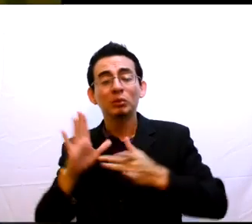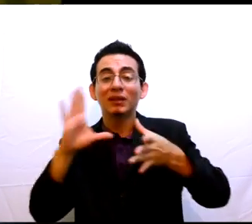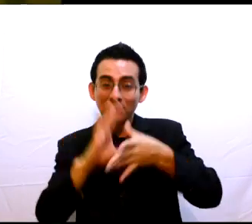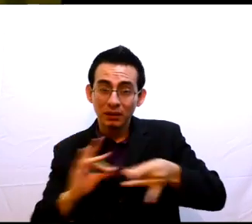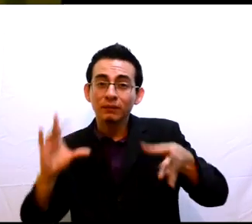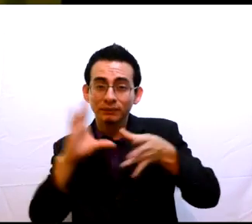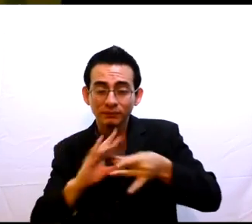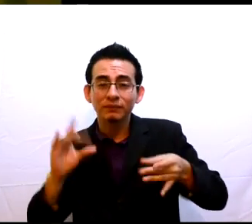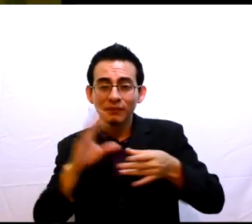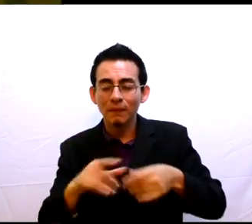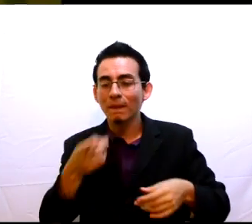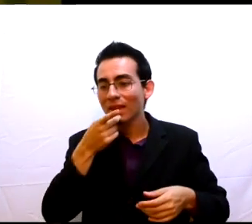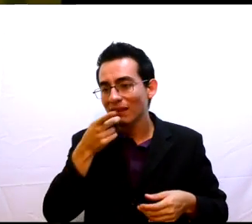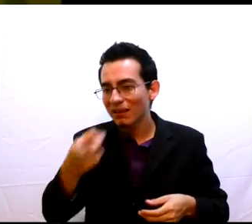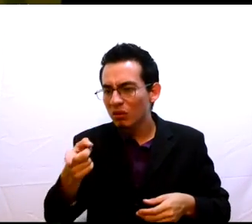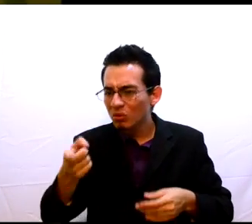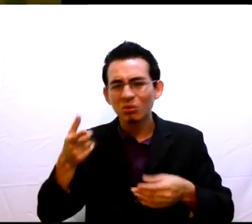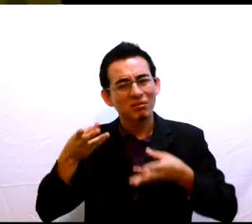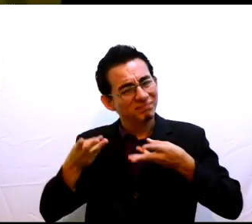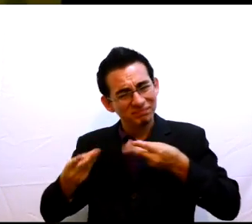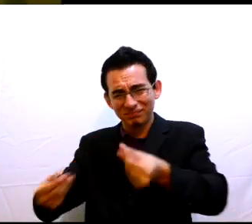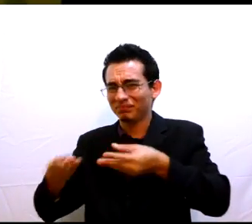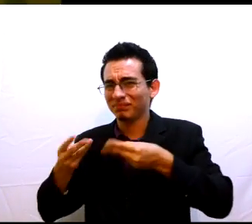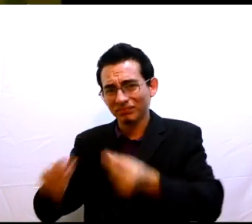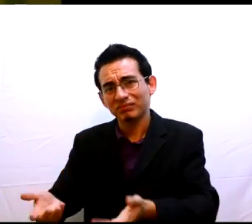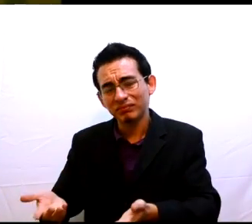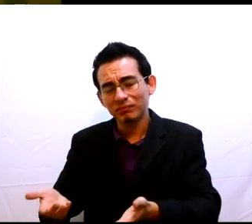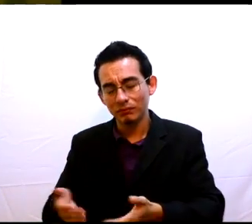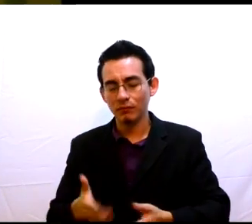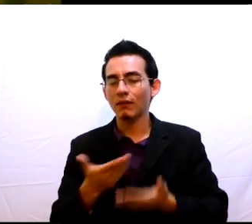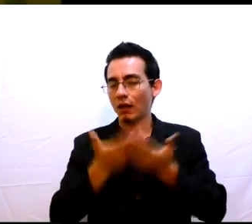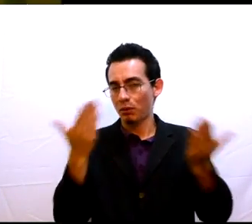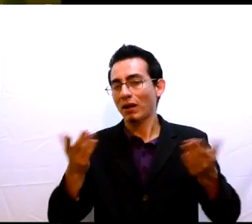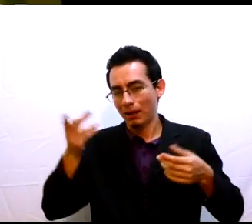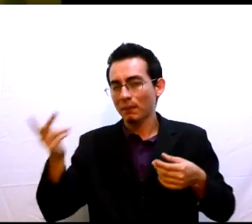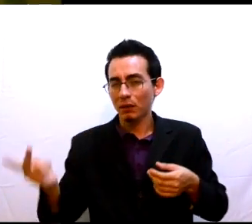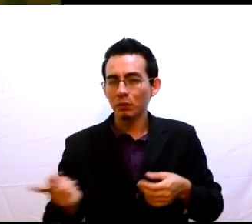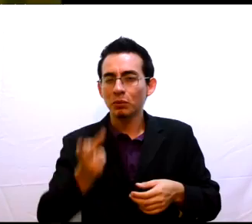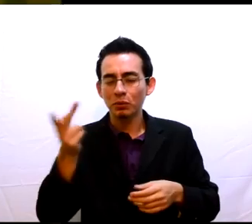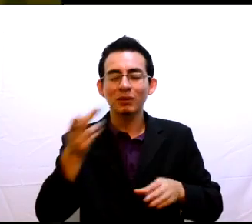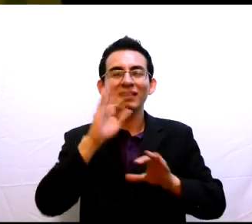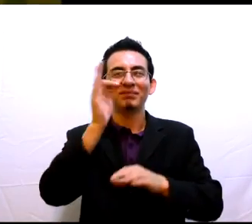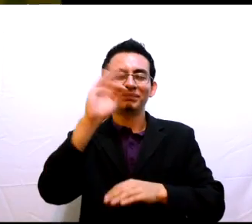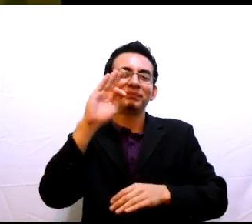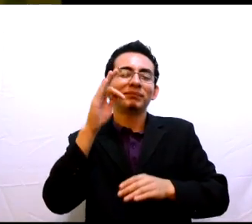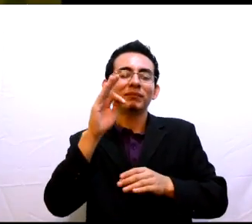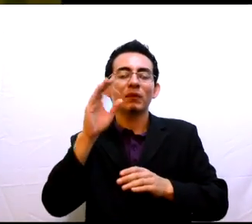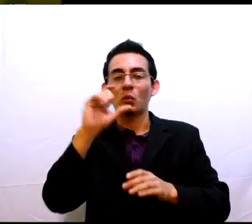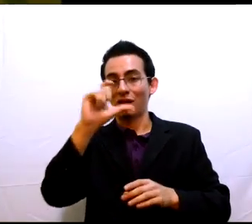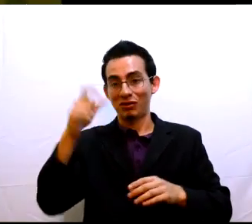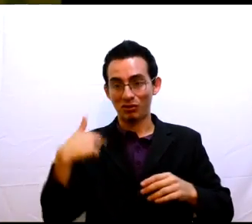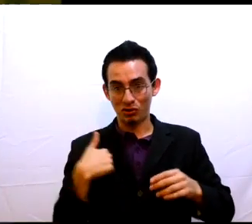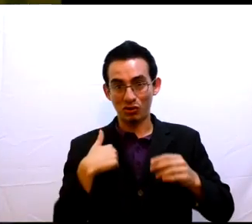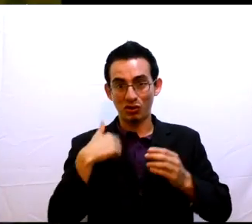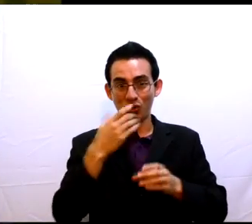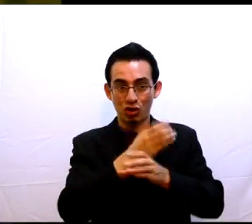aunque lleve las notas pregunta si el dinero las cosas prestadas